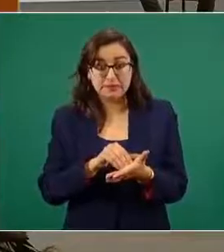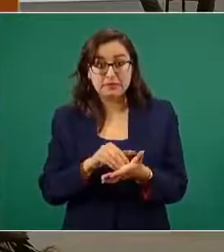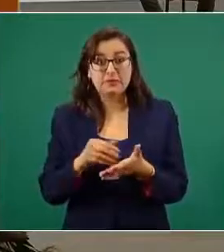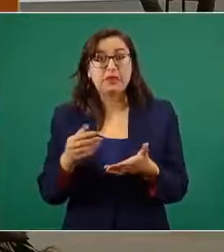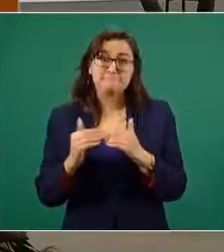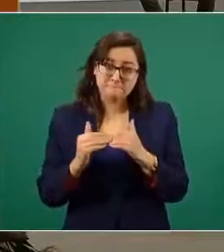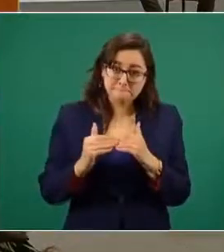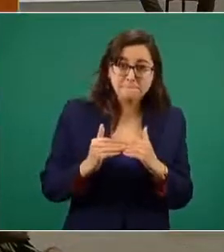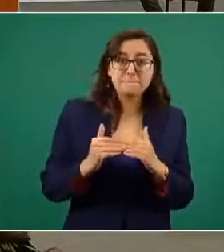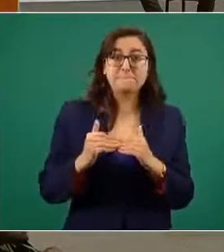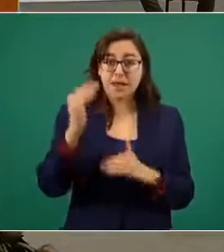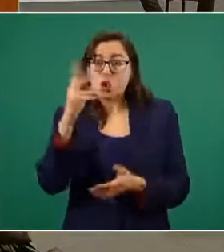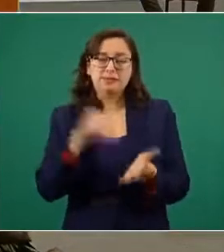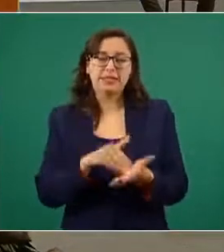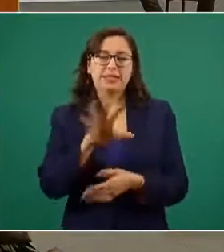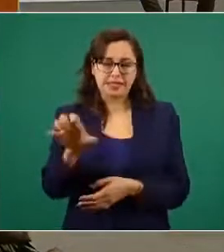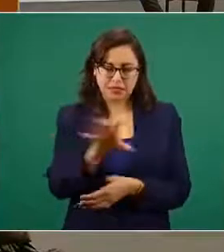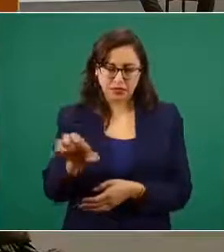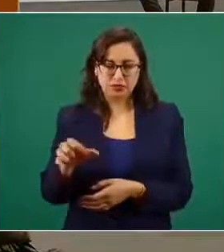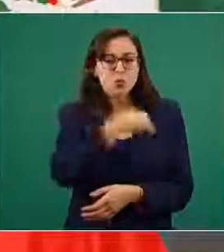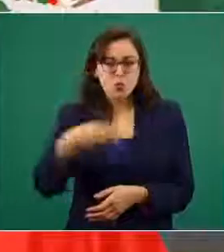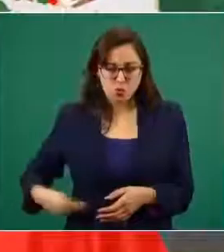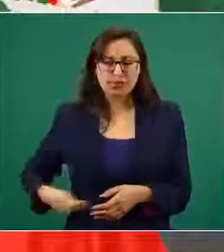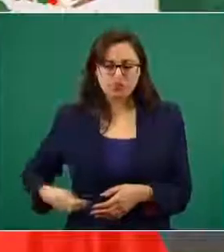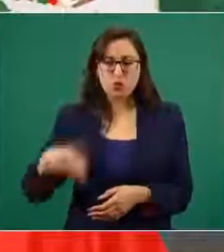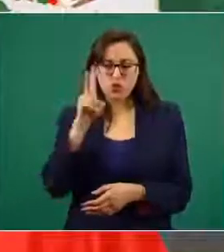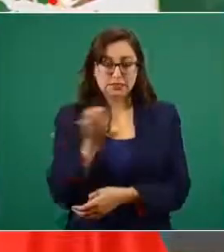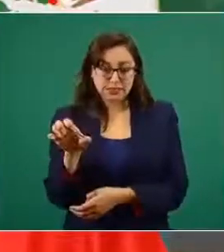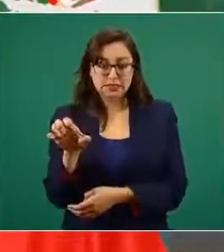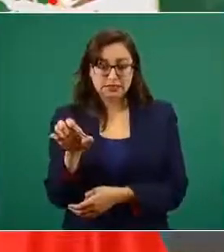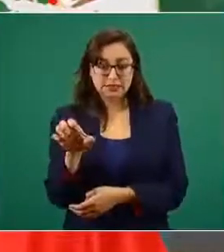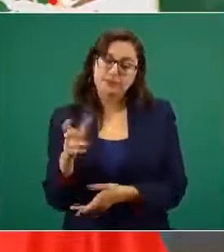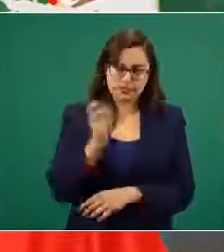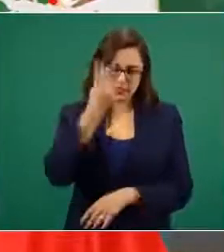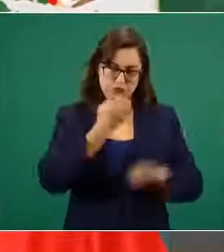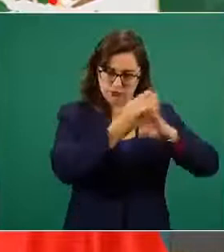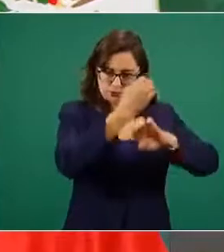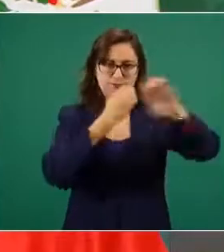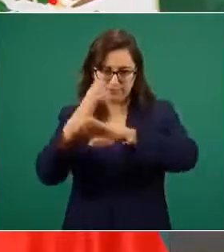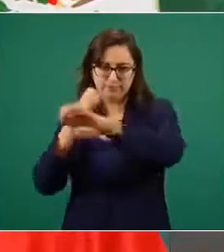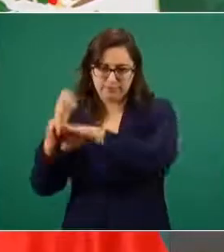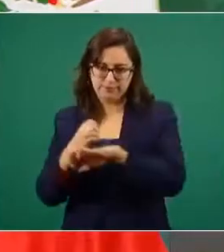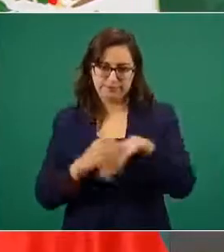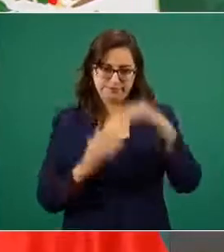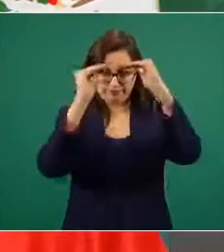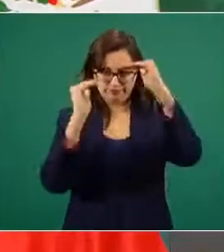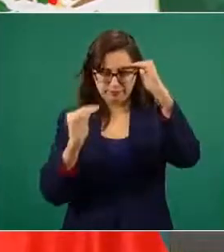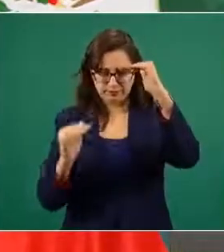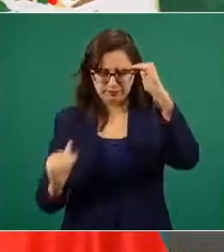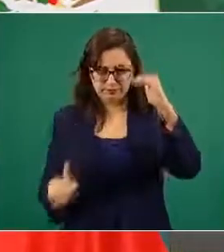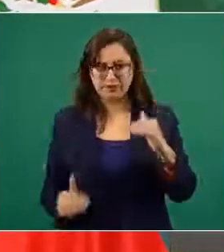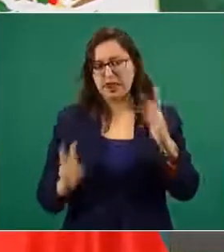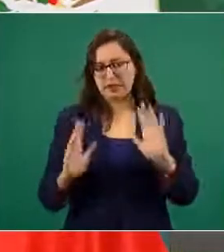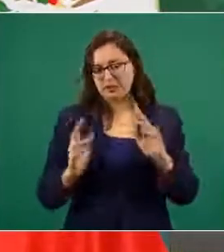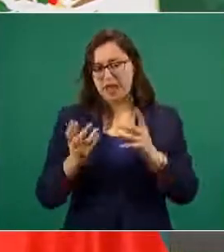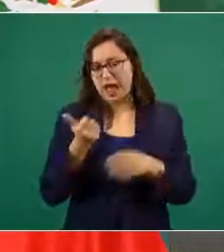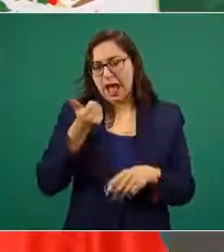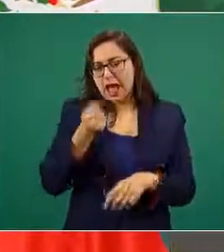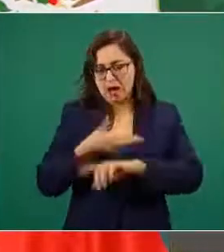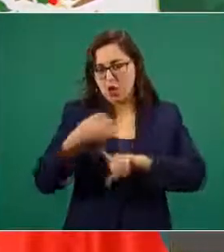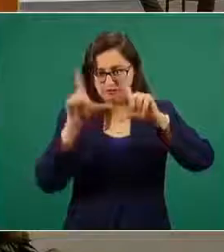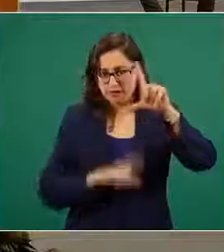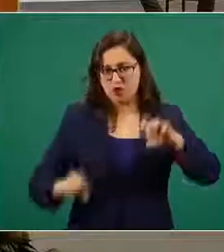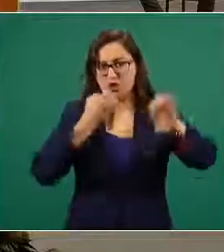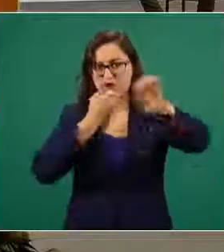cerca de 2.500 municipios o cabeceras municipales, y ya más arriba las 32 entidades federativas o 32 estados. Esa es la estructura